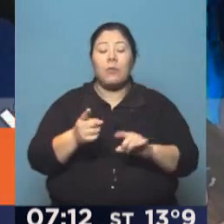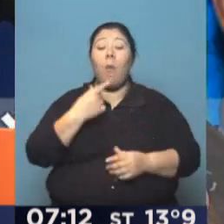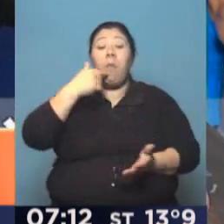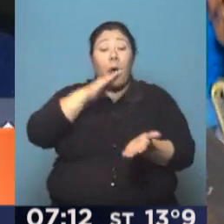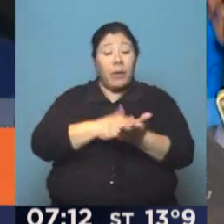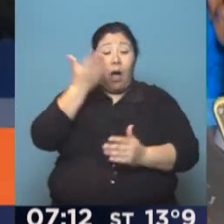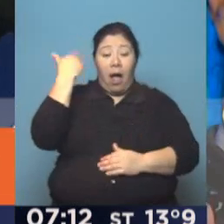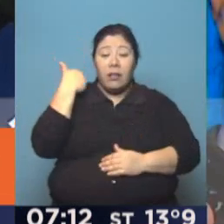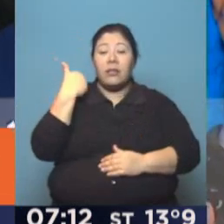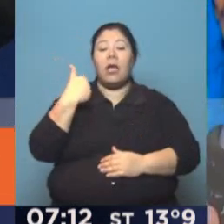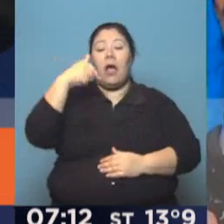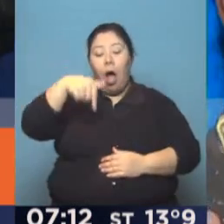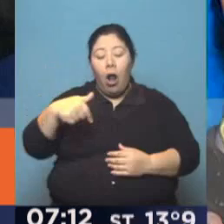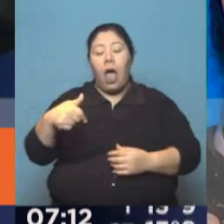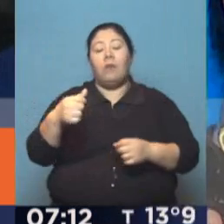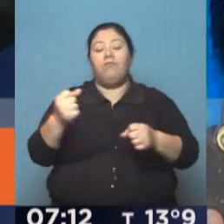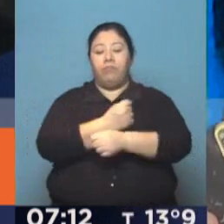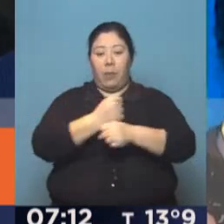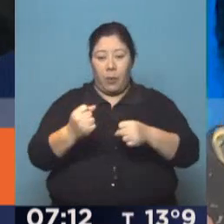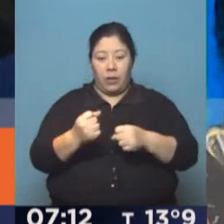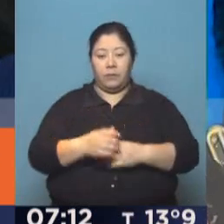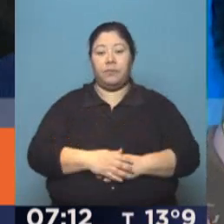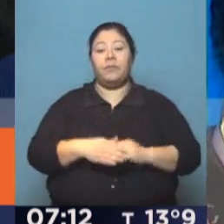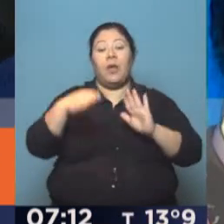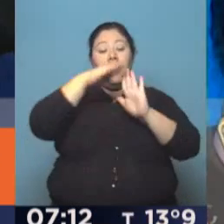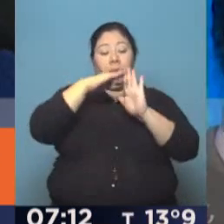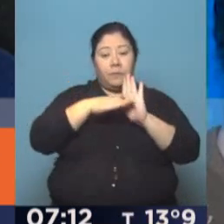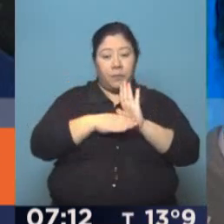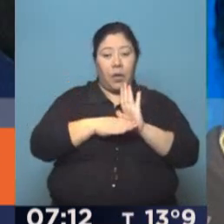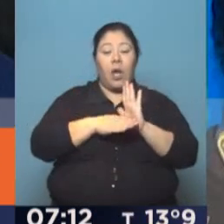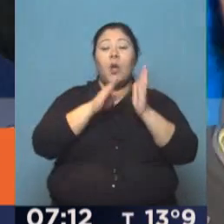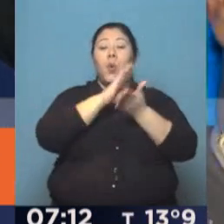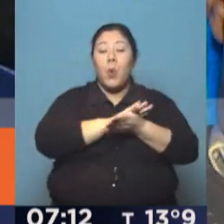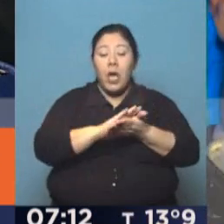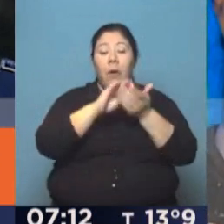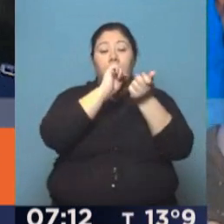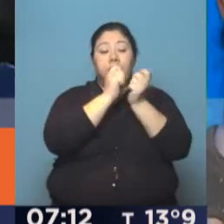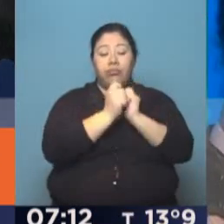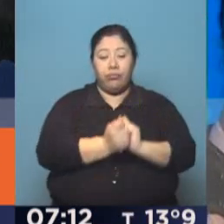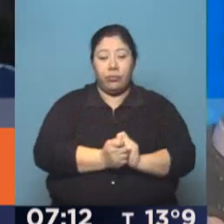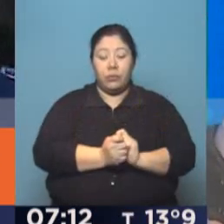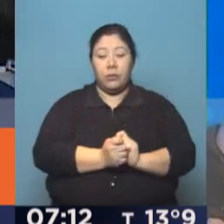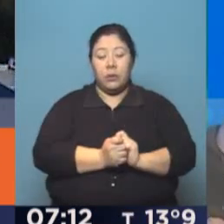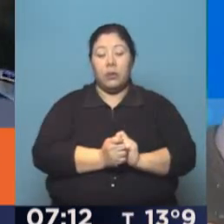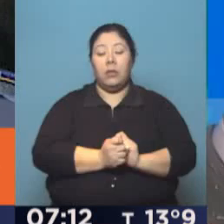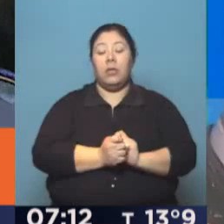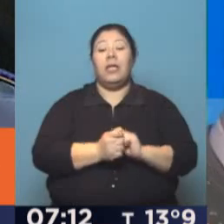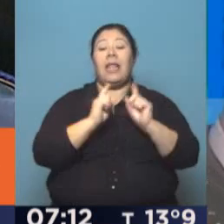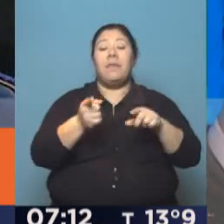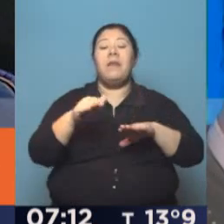nueva escala y una nueva estructura mínimo no imponible para que se implemente a partir del